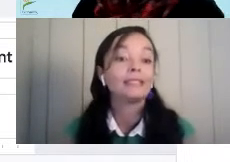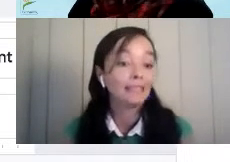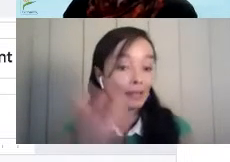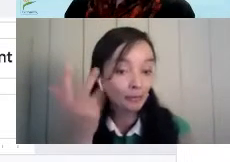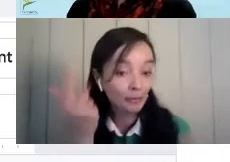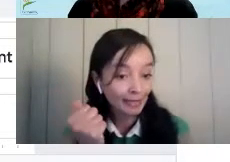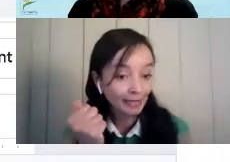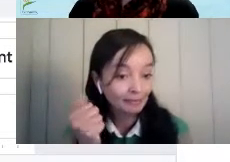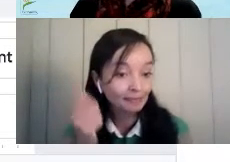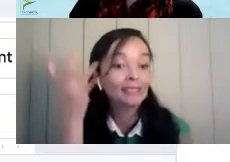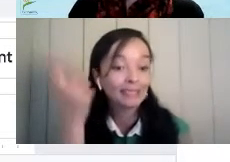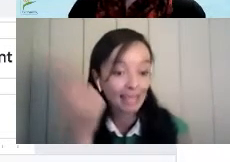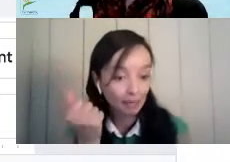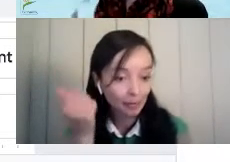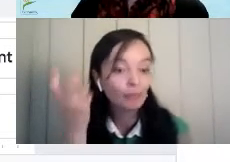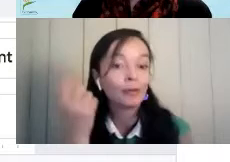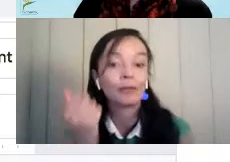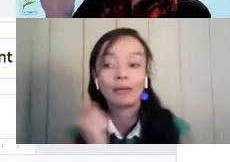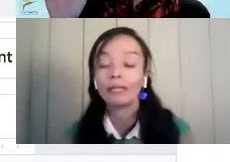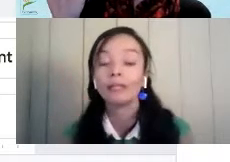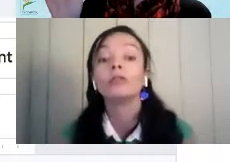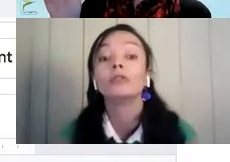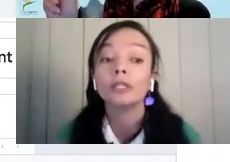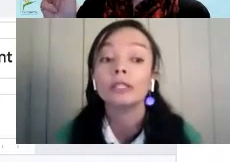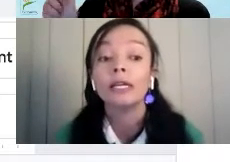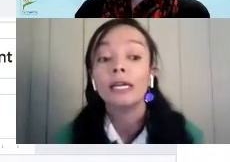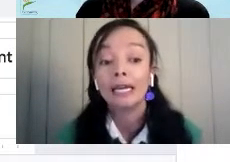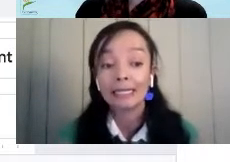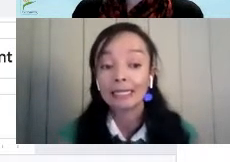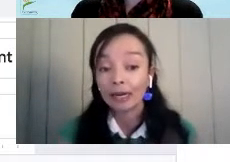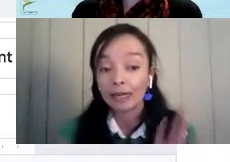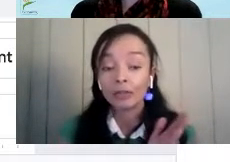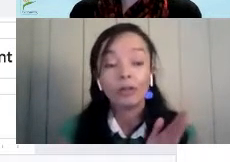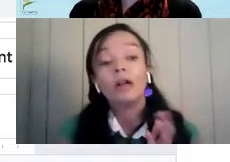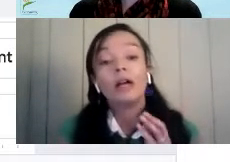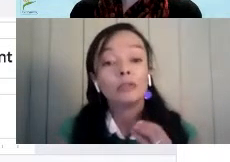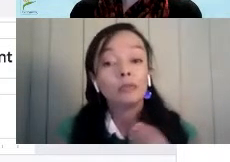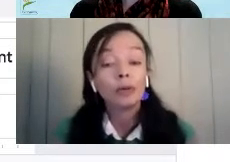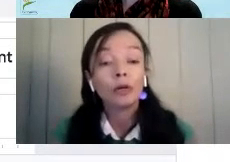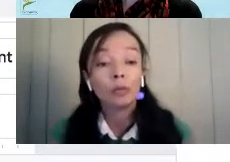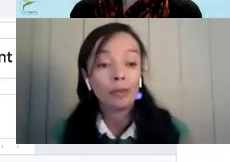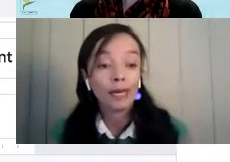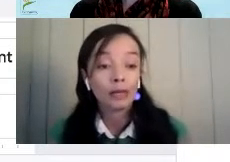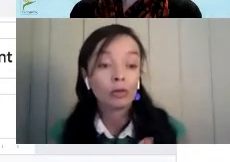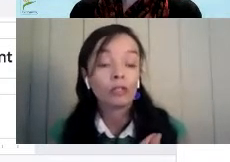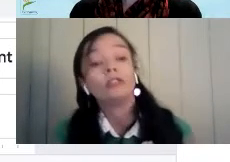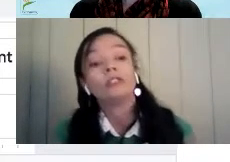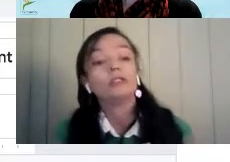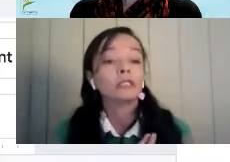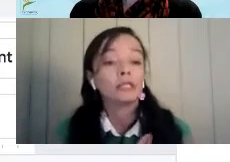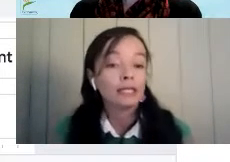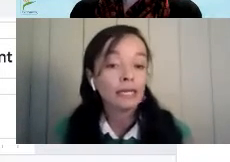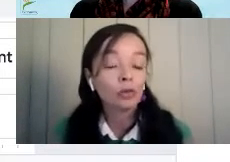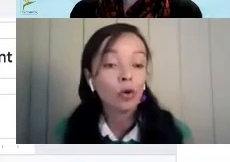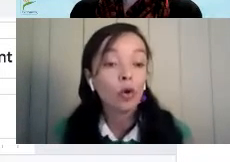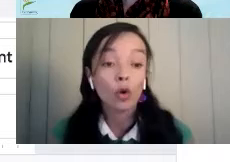¿Sí se dieron cuenta? Están moviendo la manito. Entonces, en este caso, es muy bueno ver lo que los niños